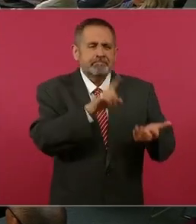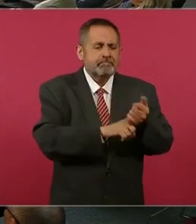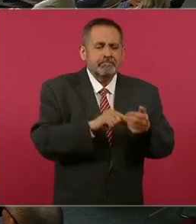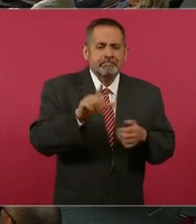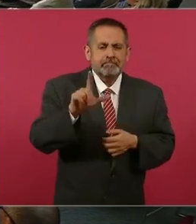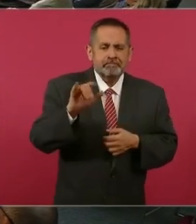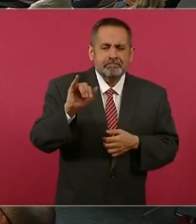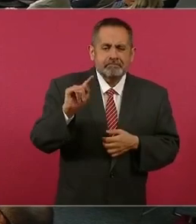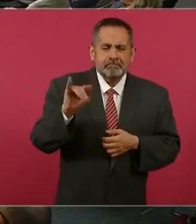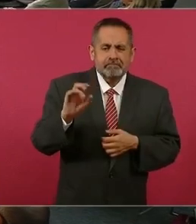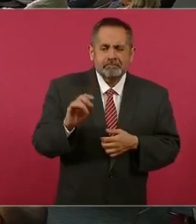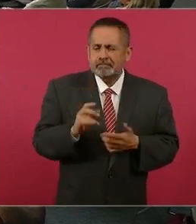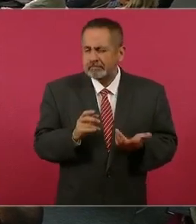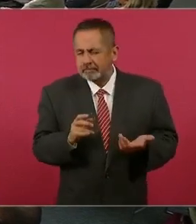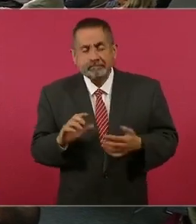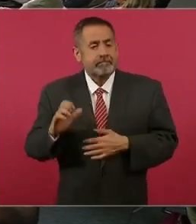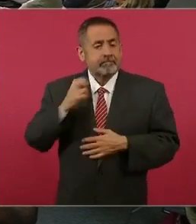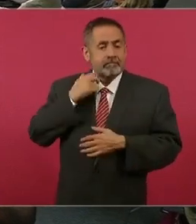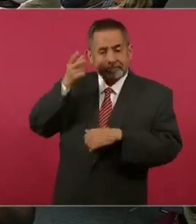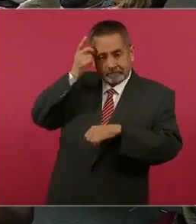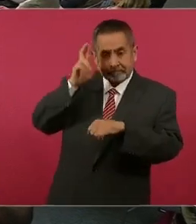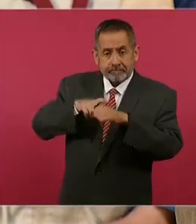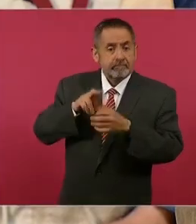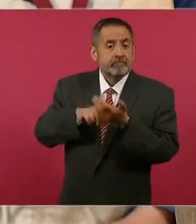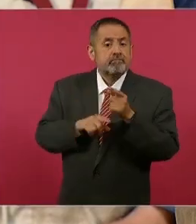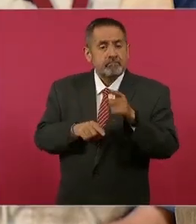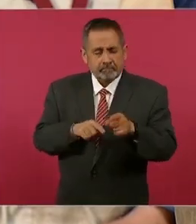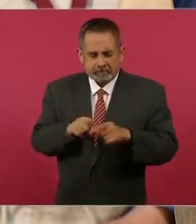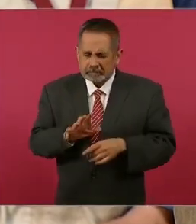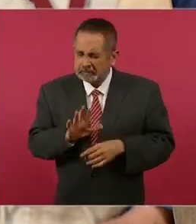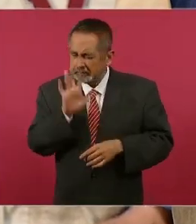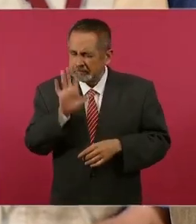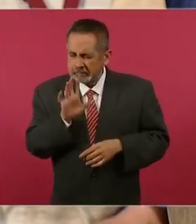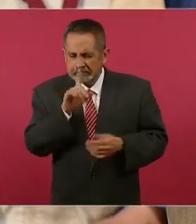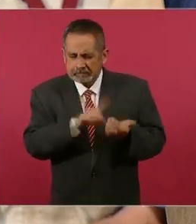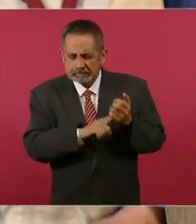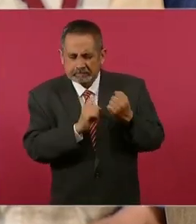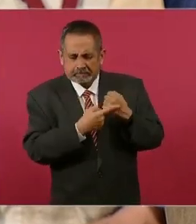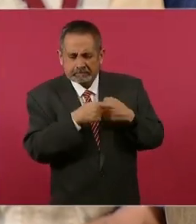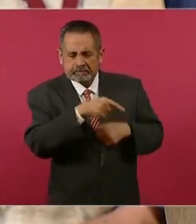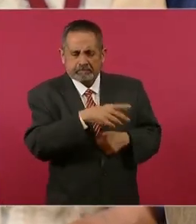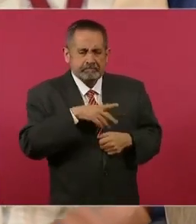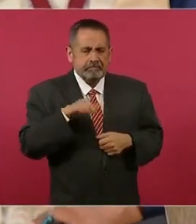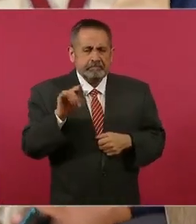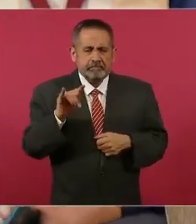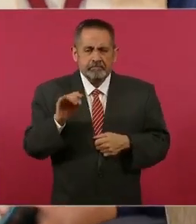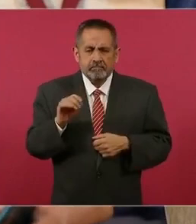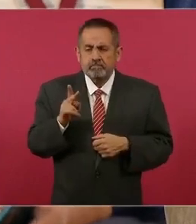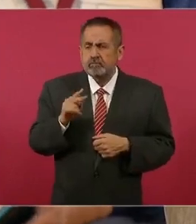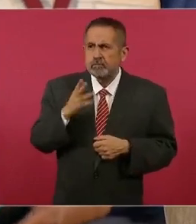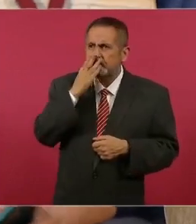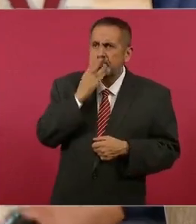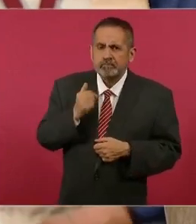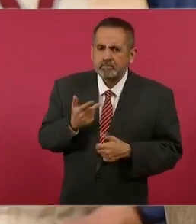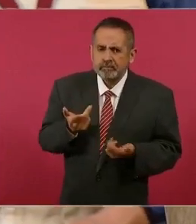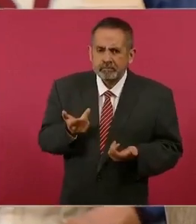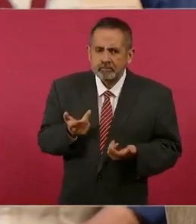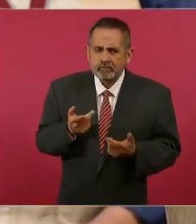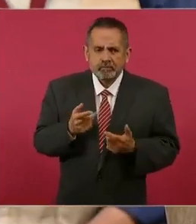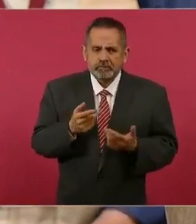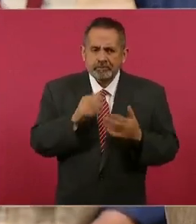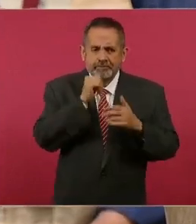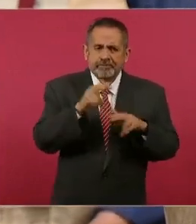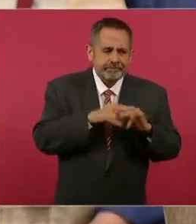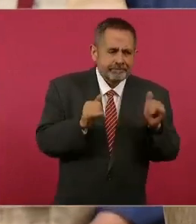litio. Uno de los exdirectores de esa había visto este informe, pero que no tenía